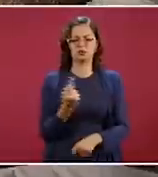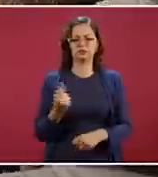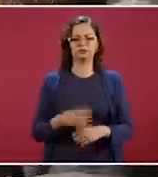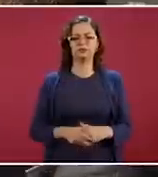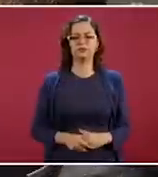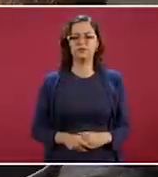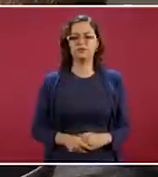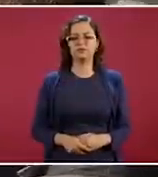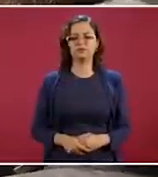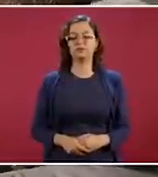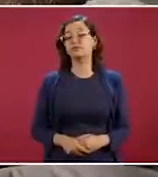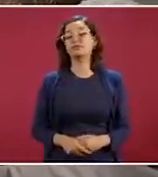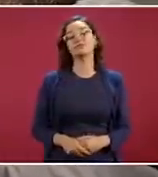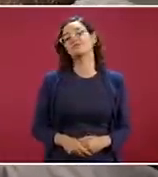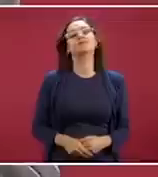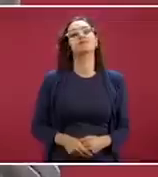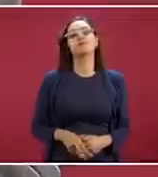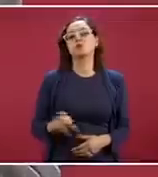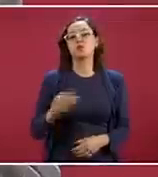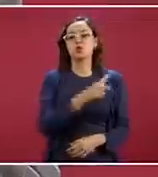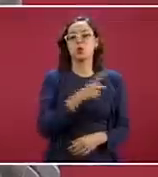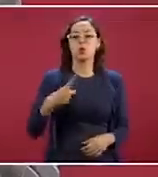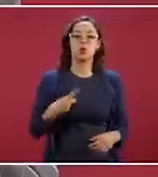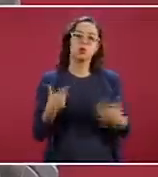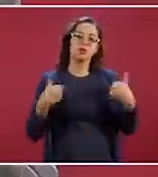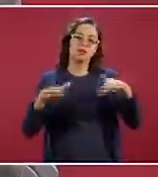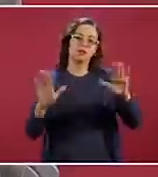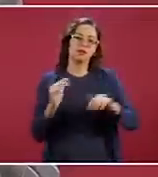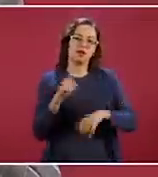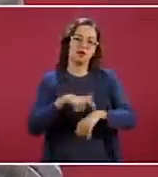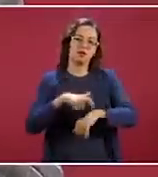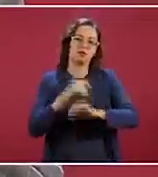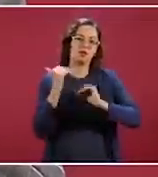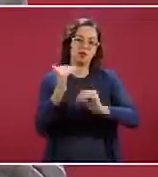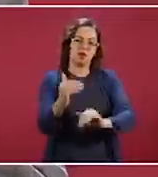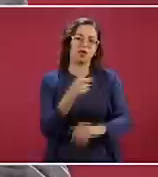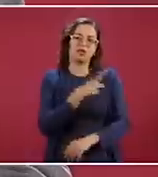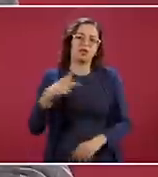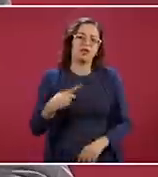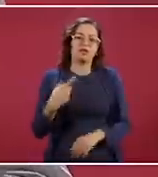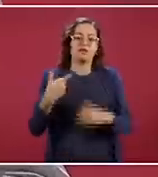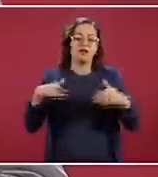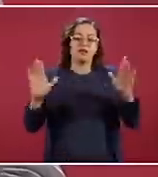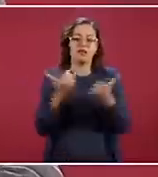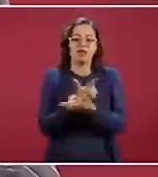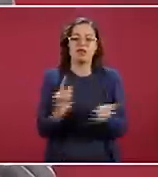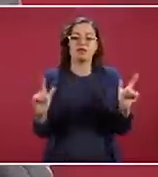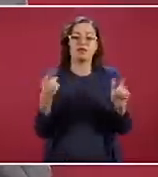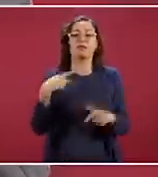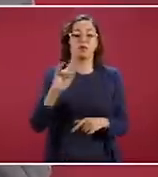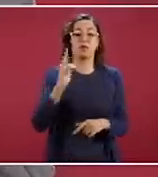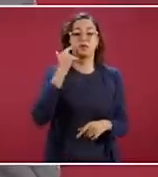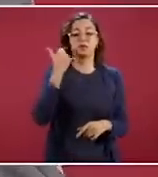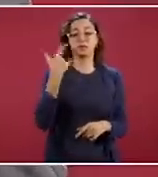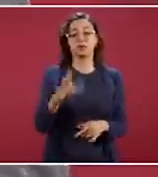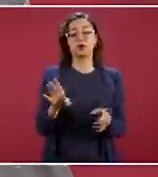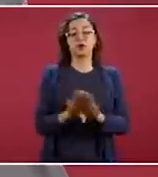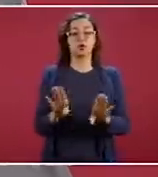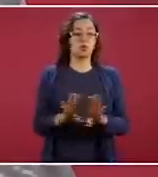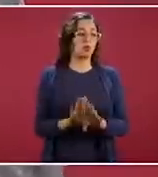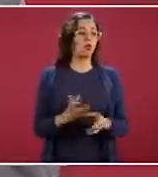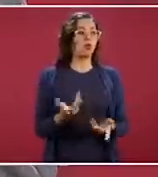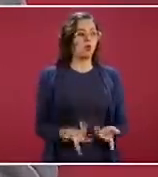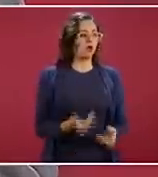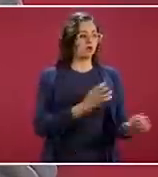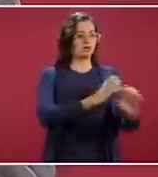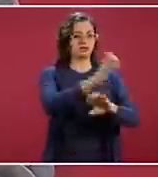deberían detenerlo, pero finalmente vamos a ver cómo está los estados viendo